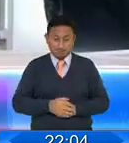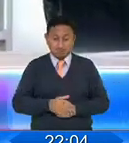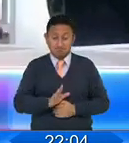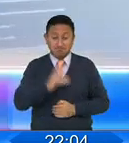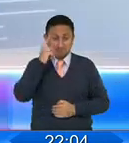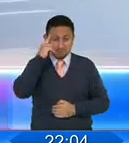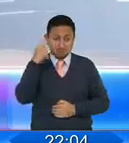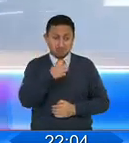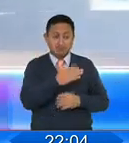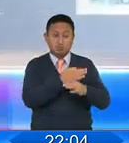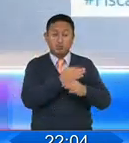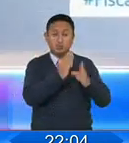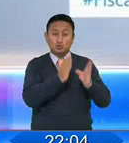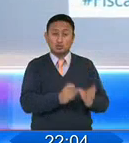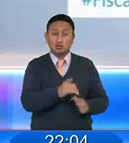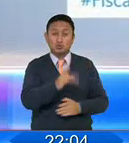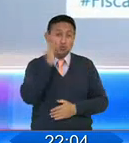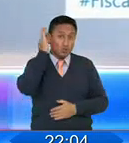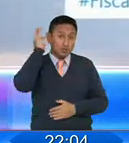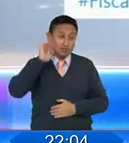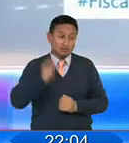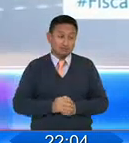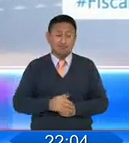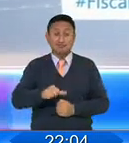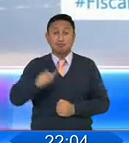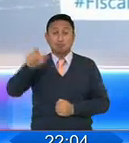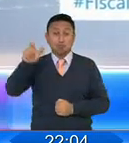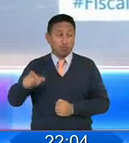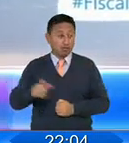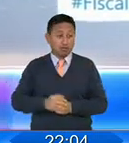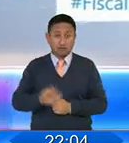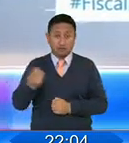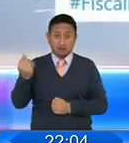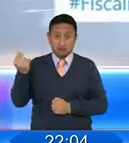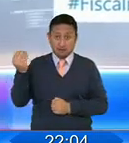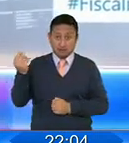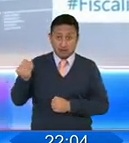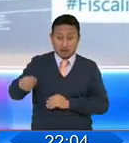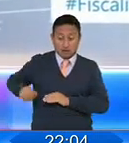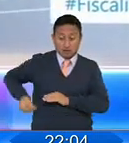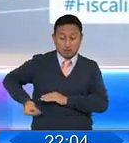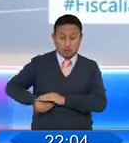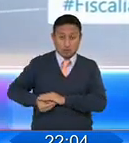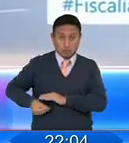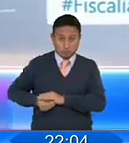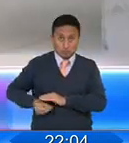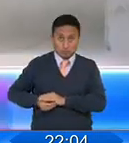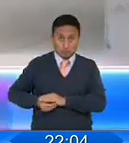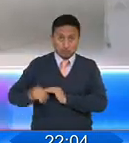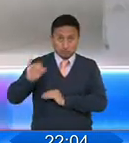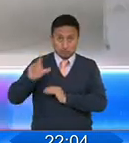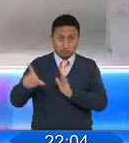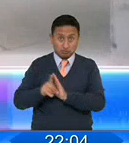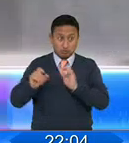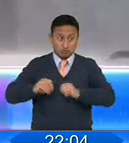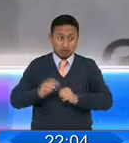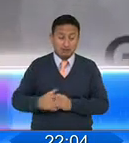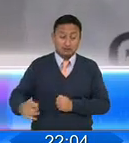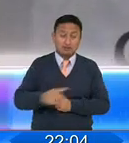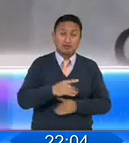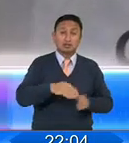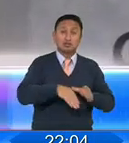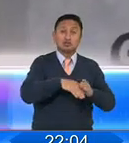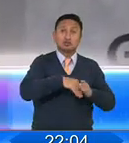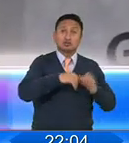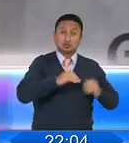una funcionaria del Consejo recibía dinero de terceros, es decir, se habría enriquecido ilícitamente para alterar los